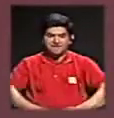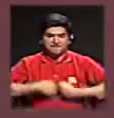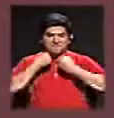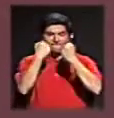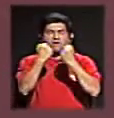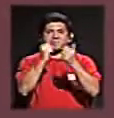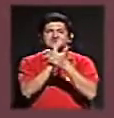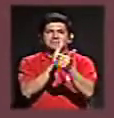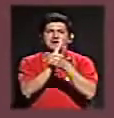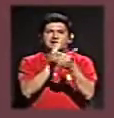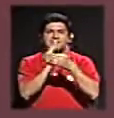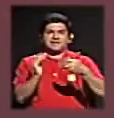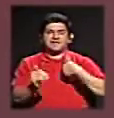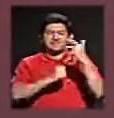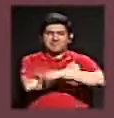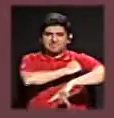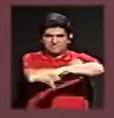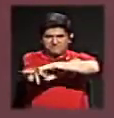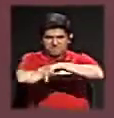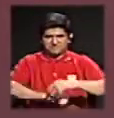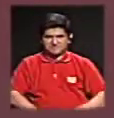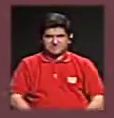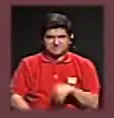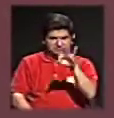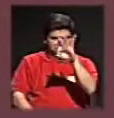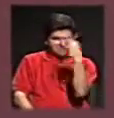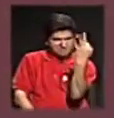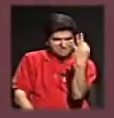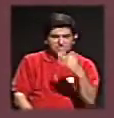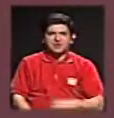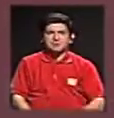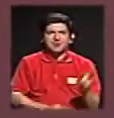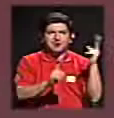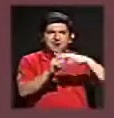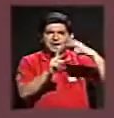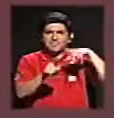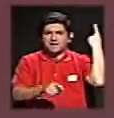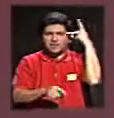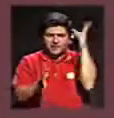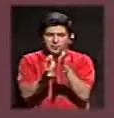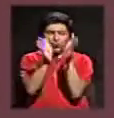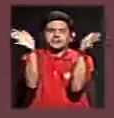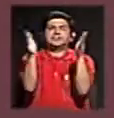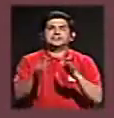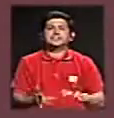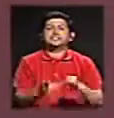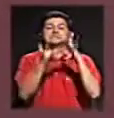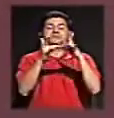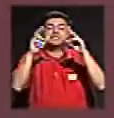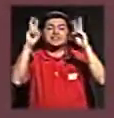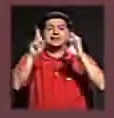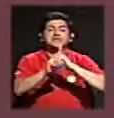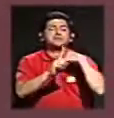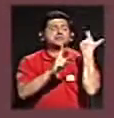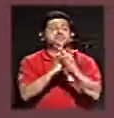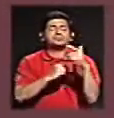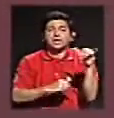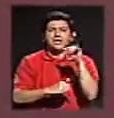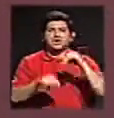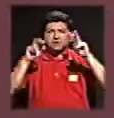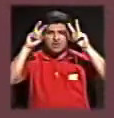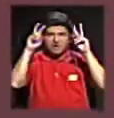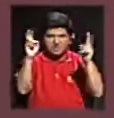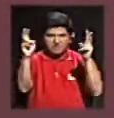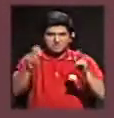fortalecer la capacidad de los estados para ejecutar políticas públicas, sobre todo en materia social, pero también en